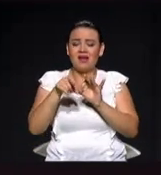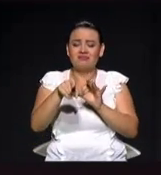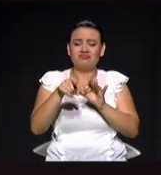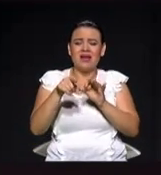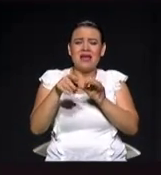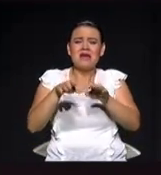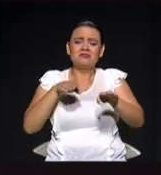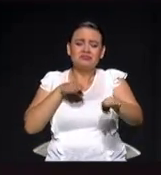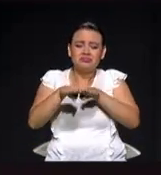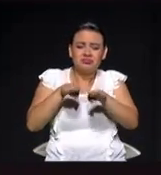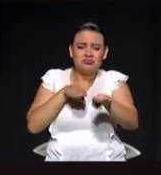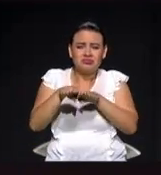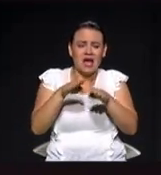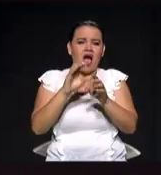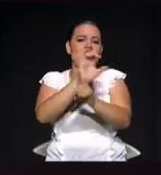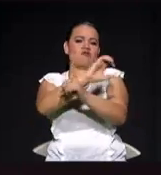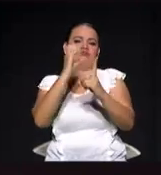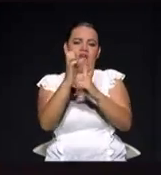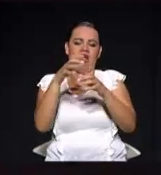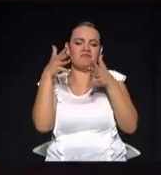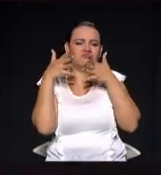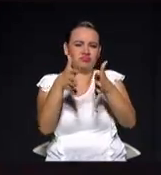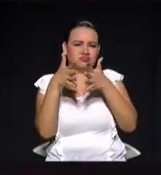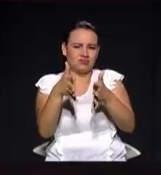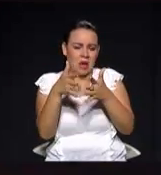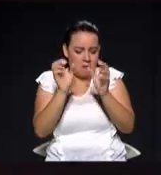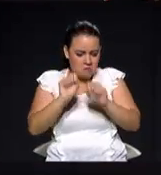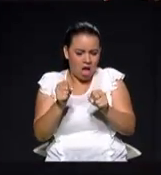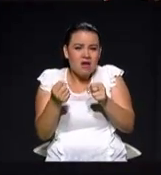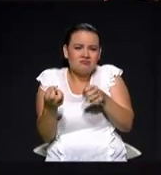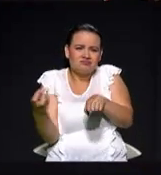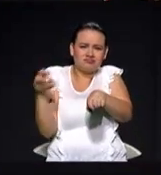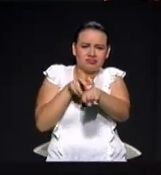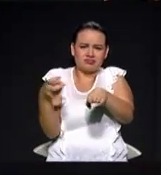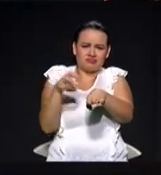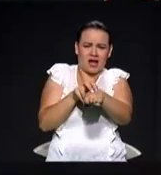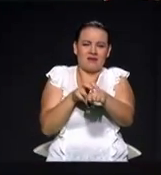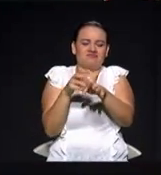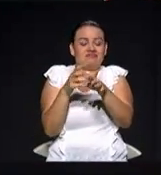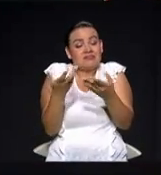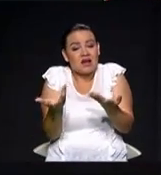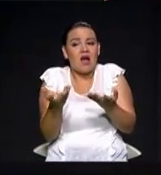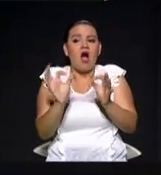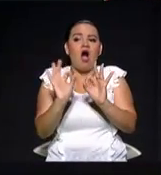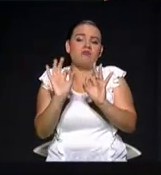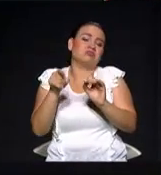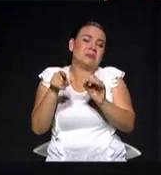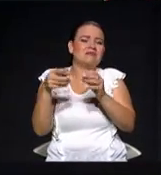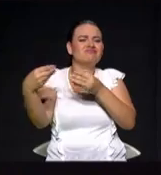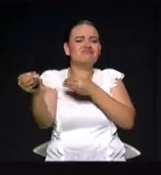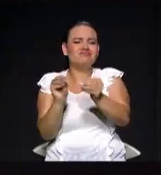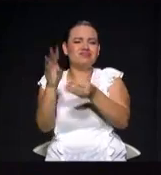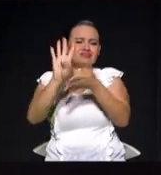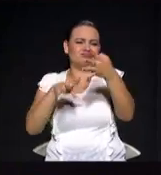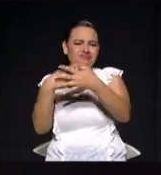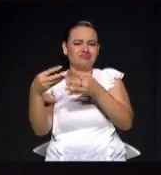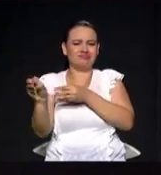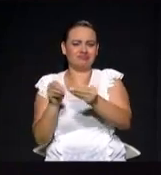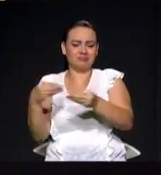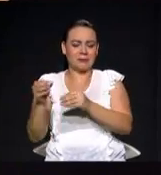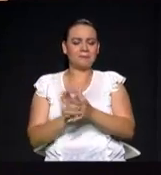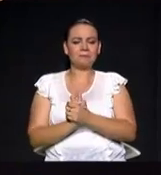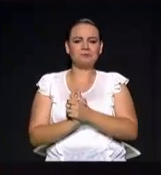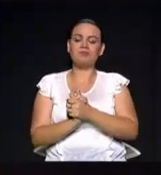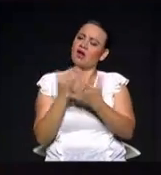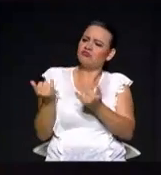compartido hasta horarios flexibles en toda la ciudad muy bien muchas gracias doctor daniel quintero su propuesta yo me traje otra gráfica esta